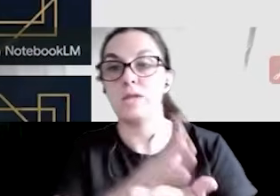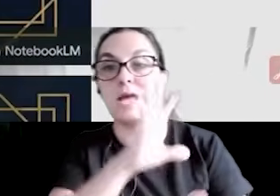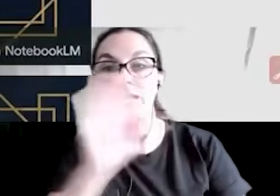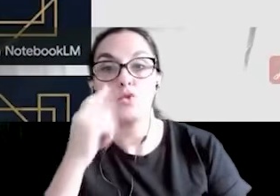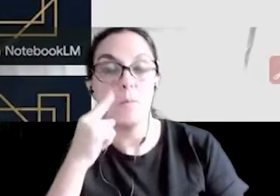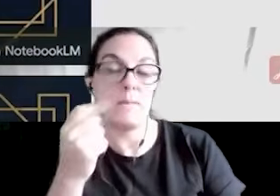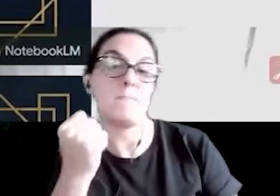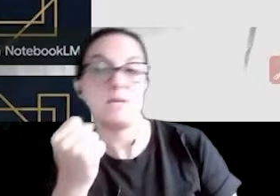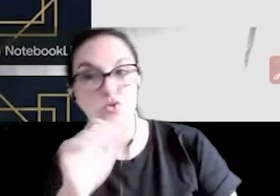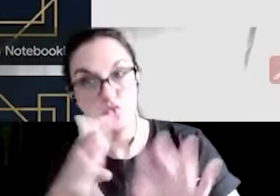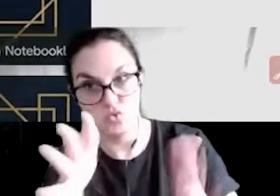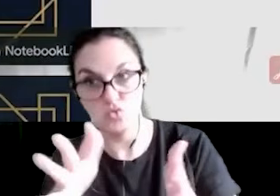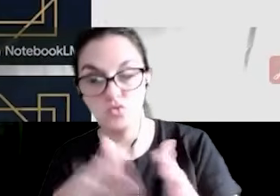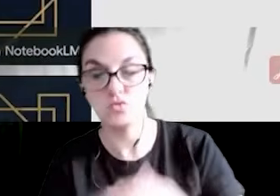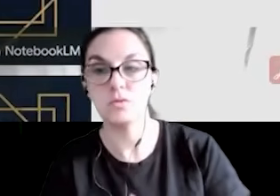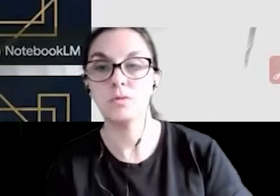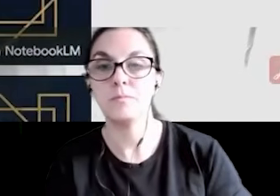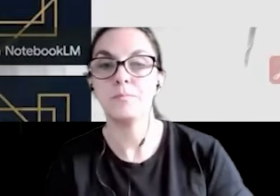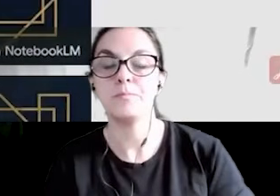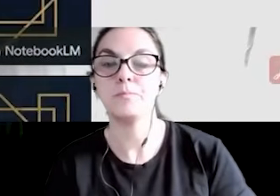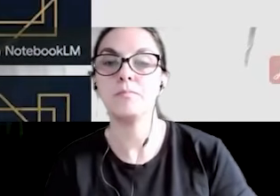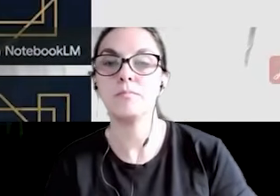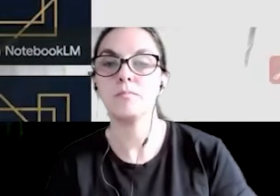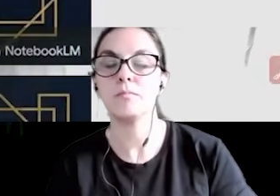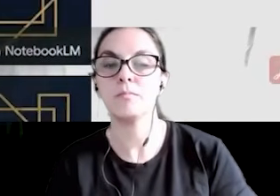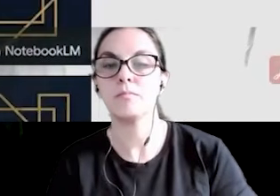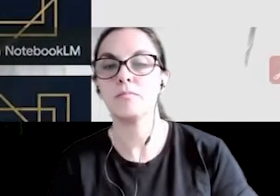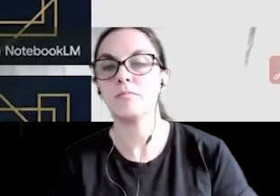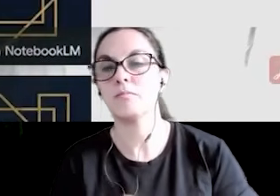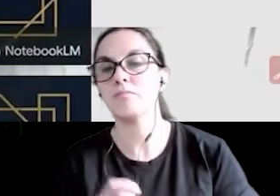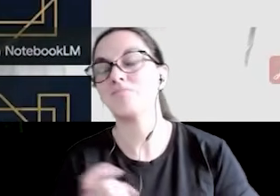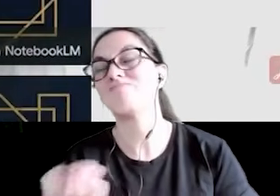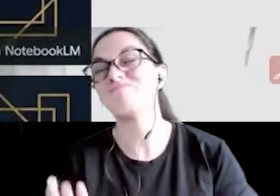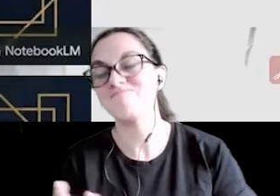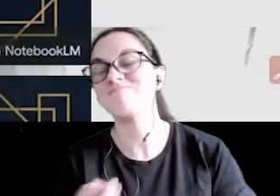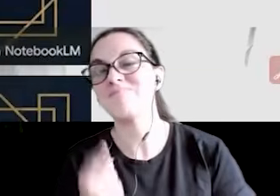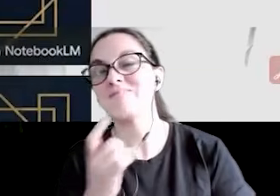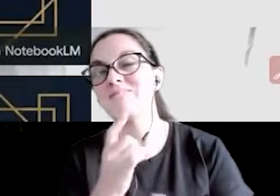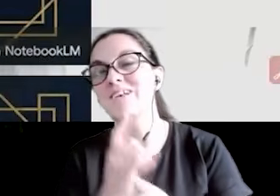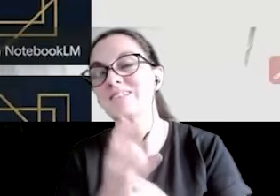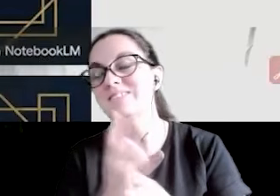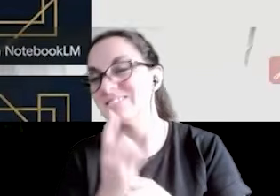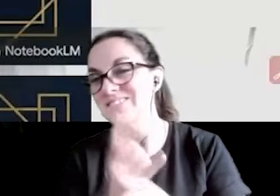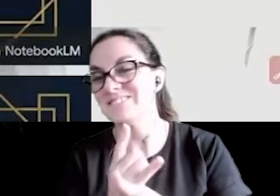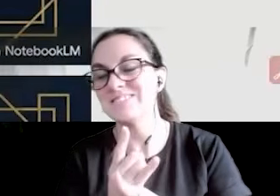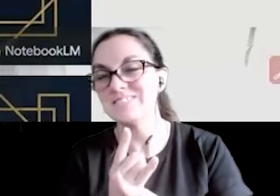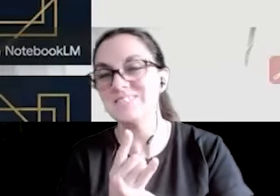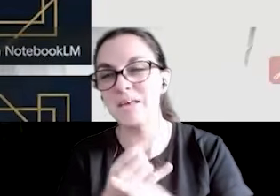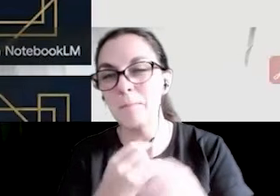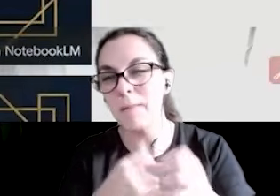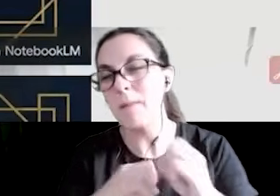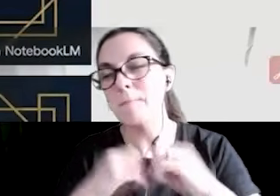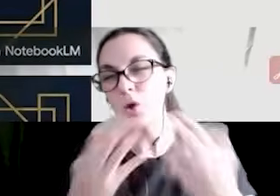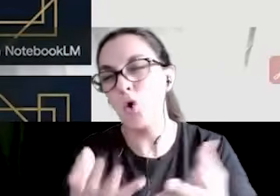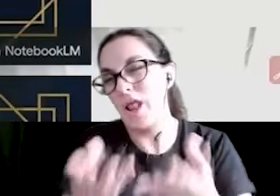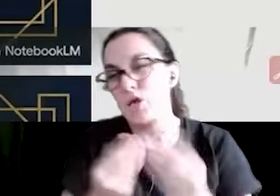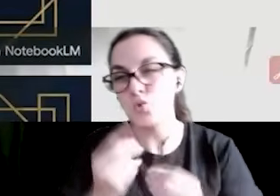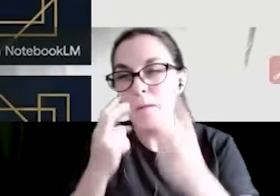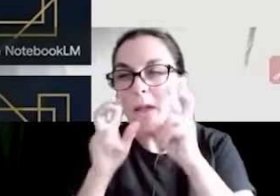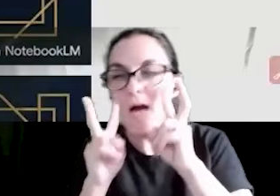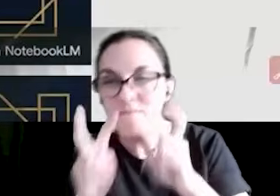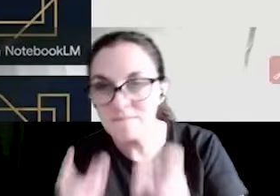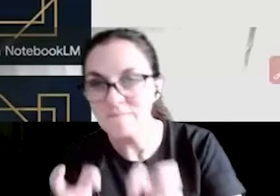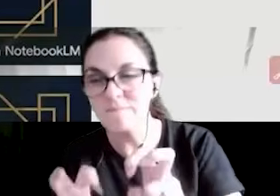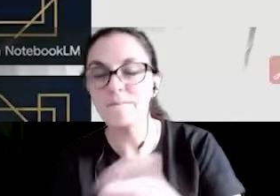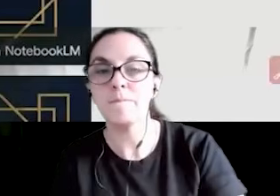también entiendo que va a ser una situación que va a favorecer la respuesta de los requerimientos en el marco de las fiscalizaciones. Y después hay otras